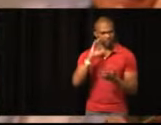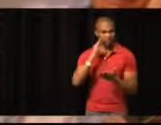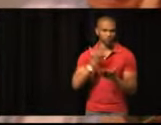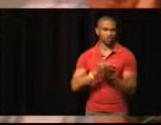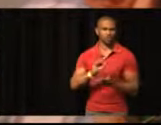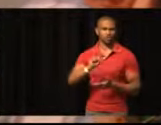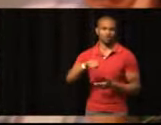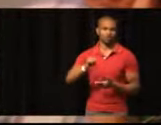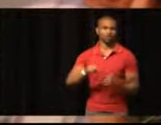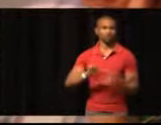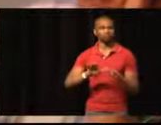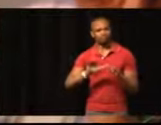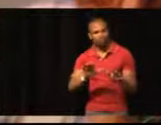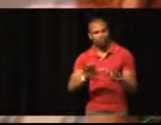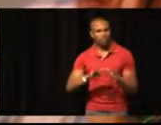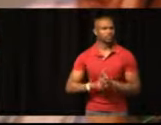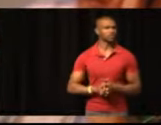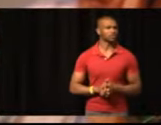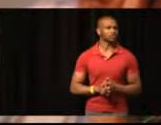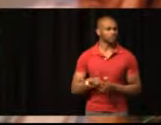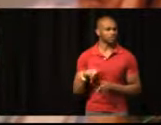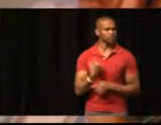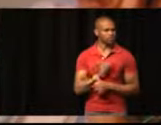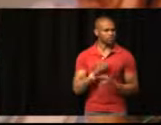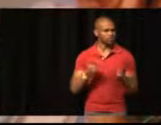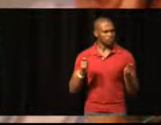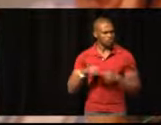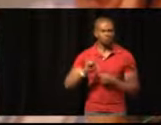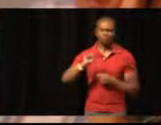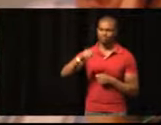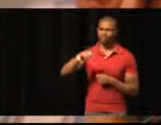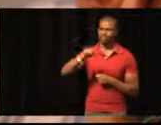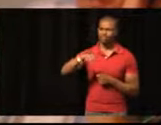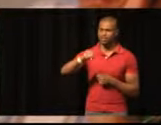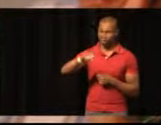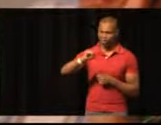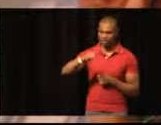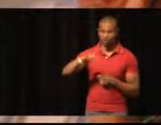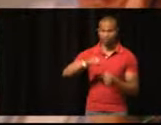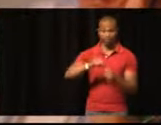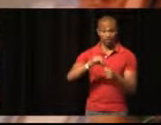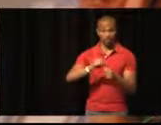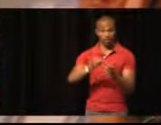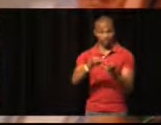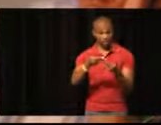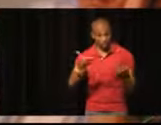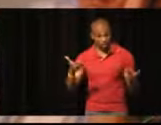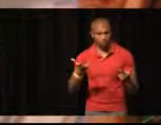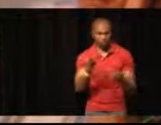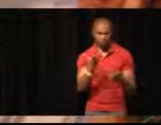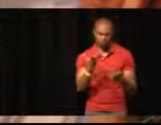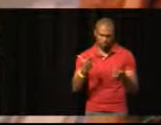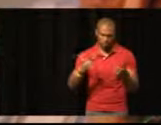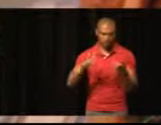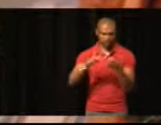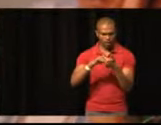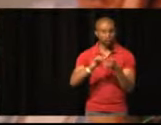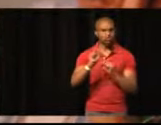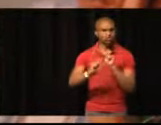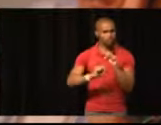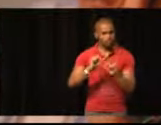sí, yo creo en ello, pero nosotros podemos, de hecho, hacer algo con